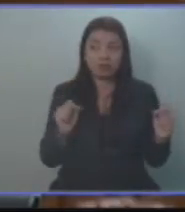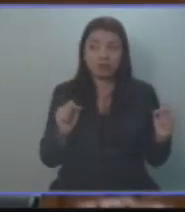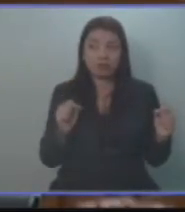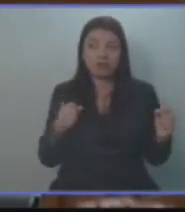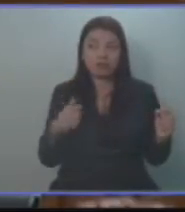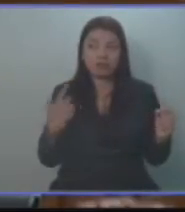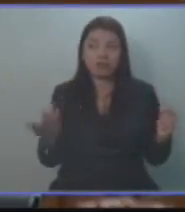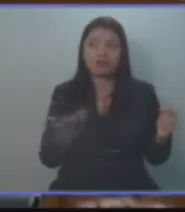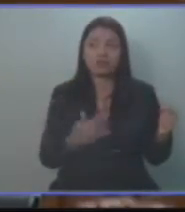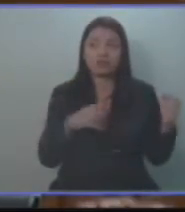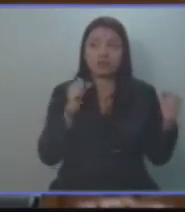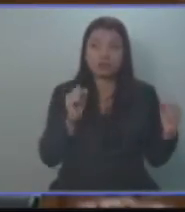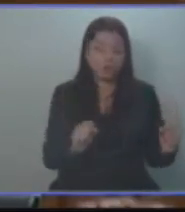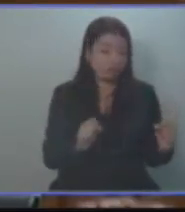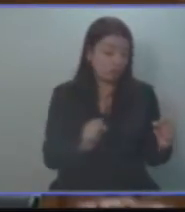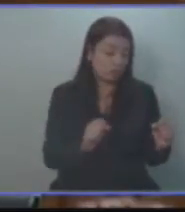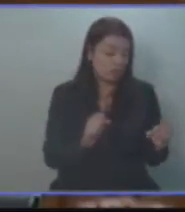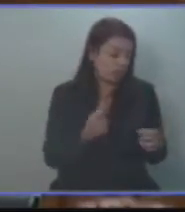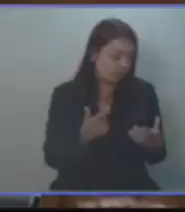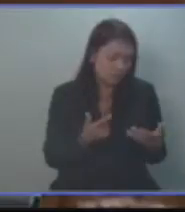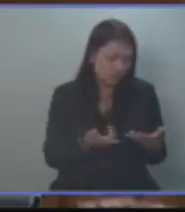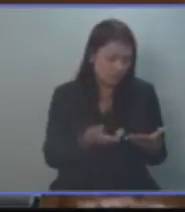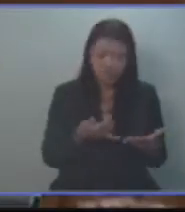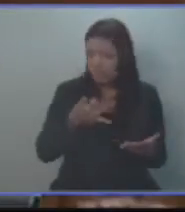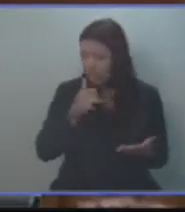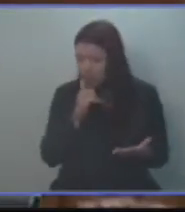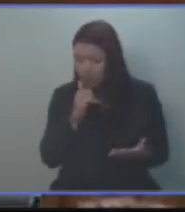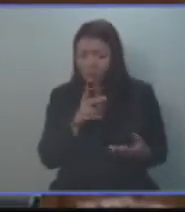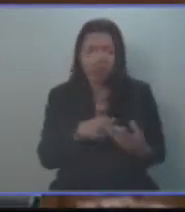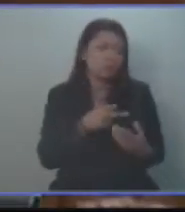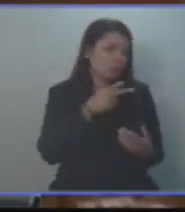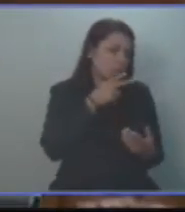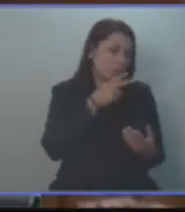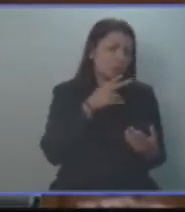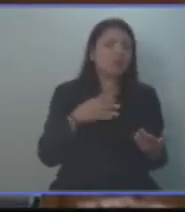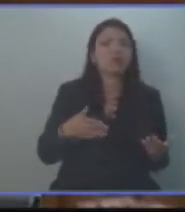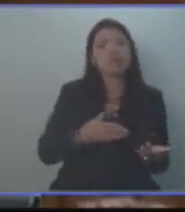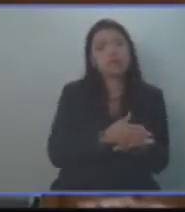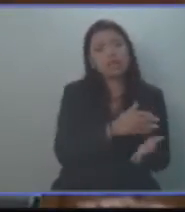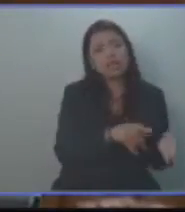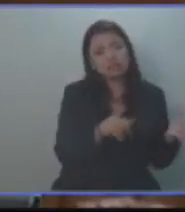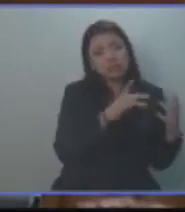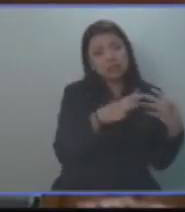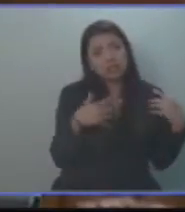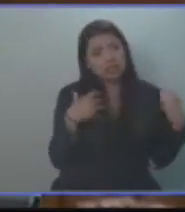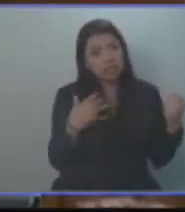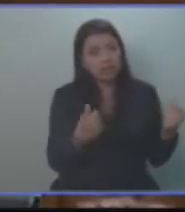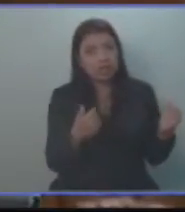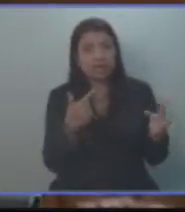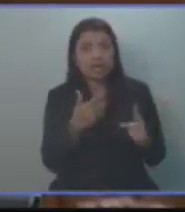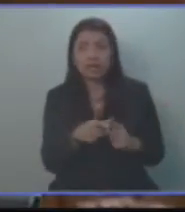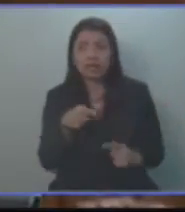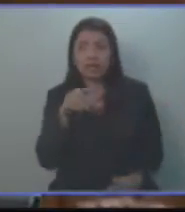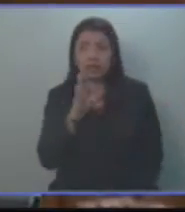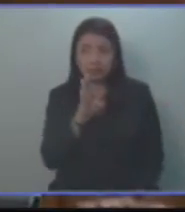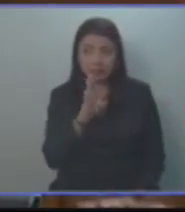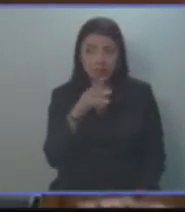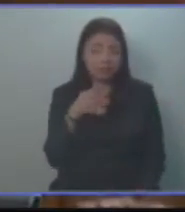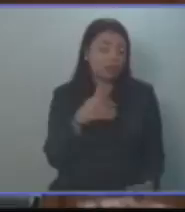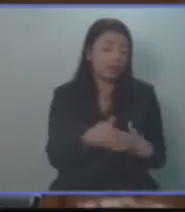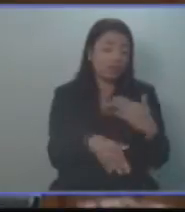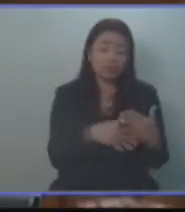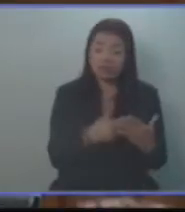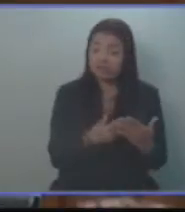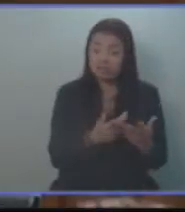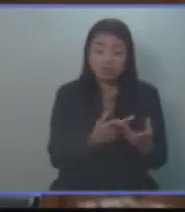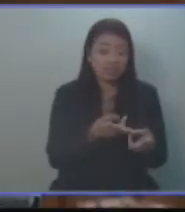efectos dentro de las instalaciones de las instituciones de salud. Literal B. Realizar actos en contra de la moral,